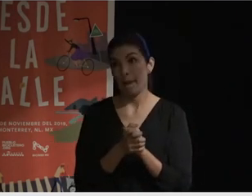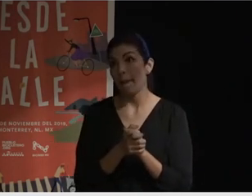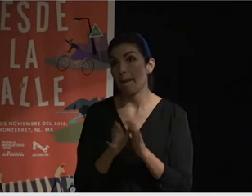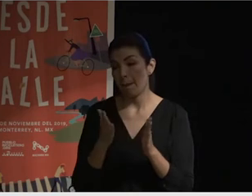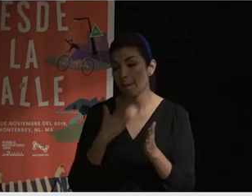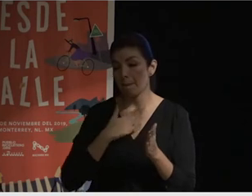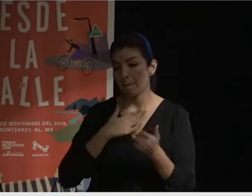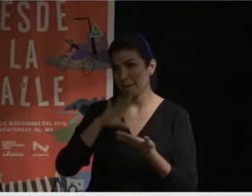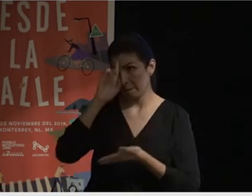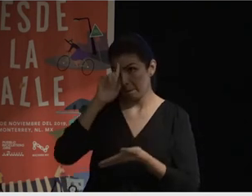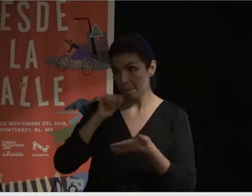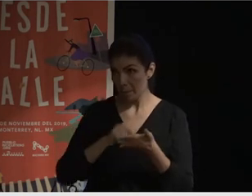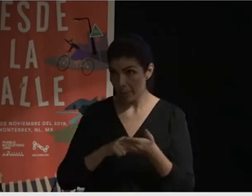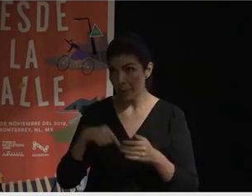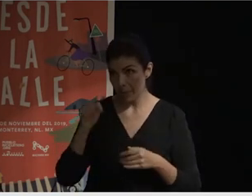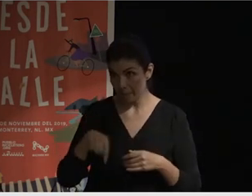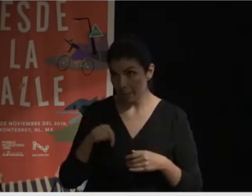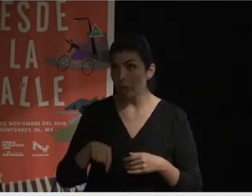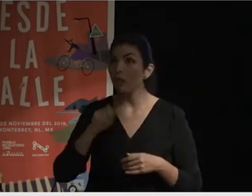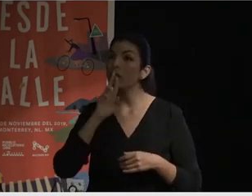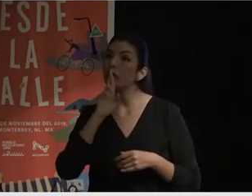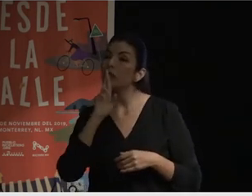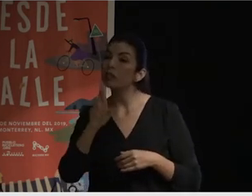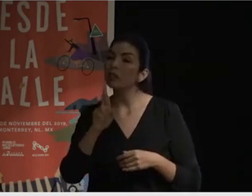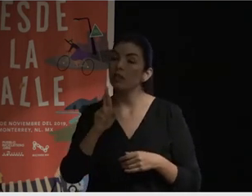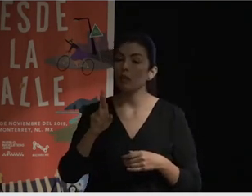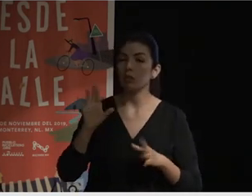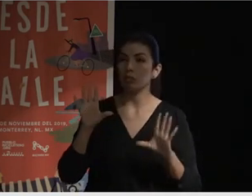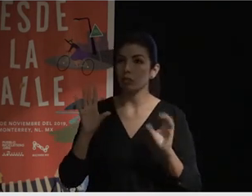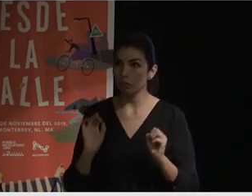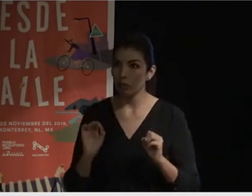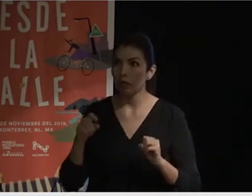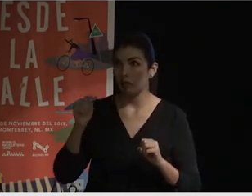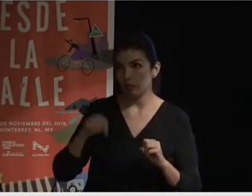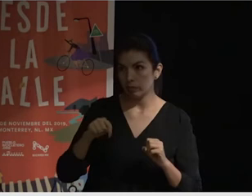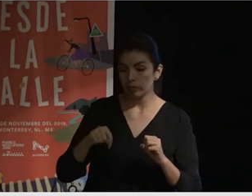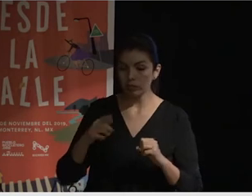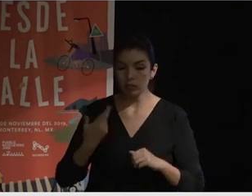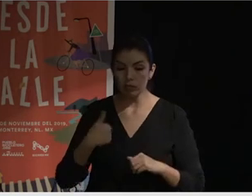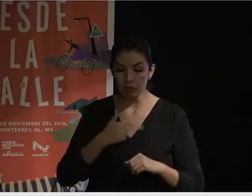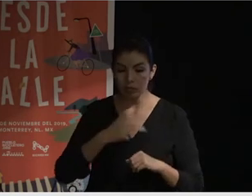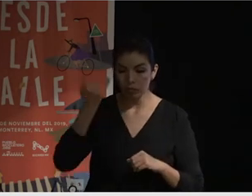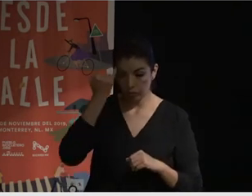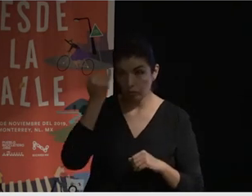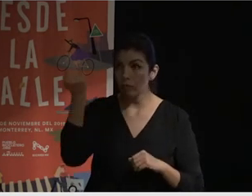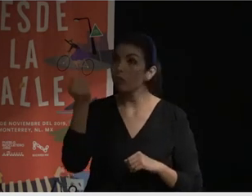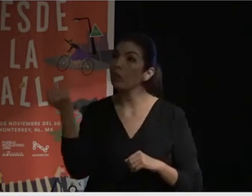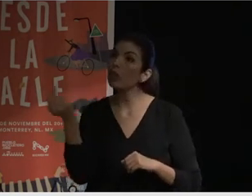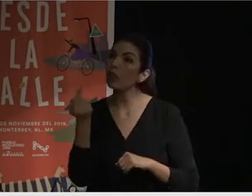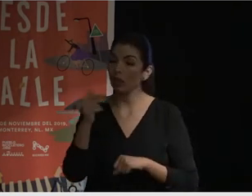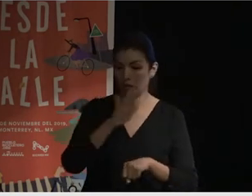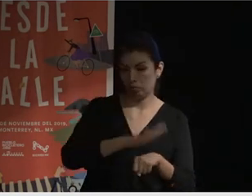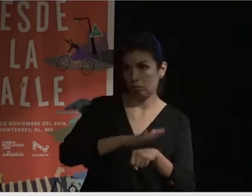que lo que salga de acá tiene que tener una clara rendición de cuentas, no solamente hacia los colectivos, sino hacia el resto de la ciudad, que podría